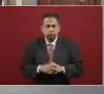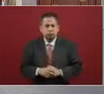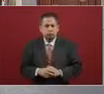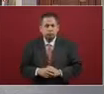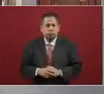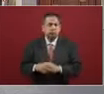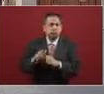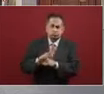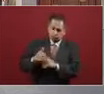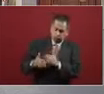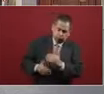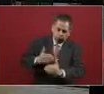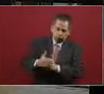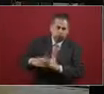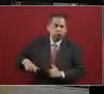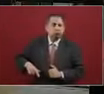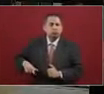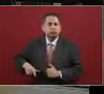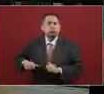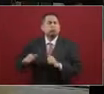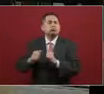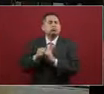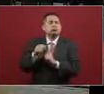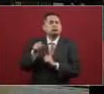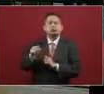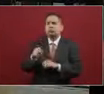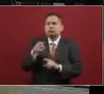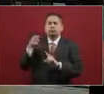los avances de su gobierno con